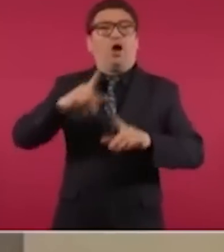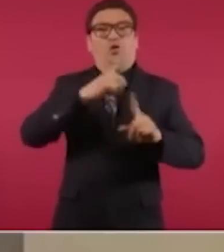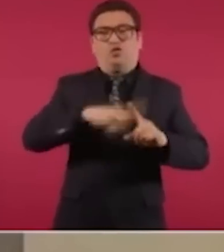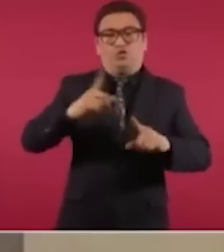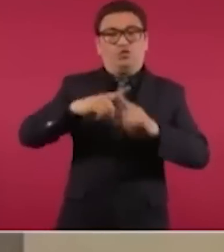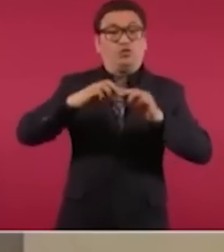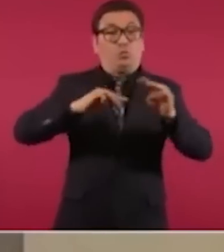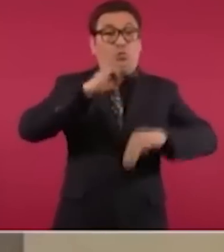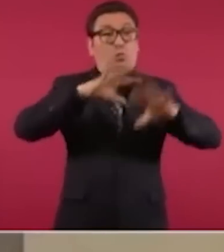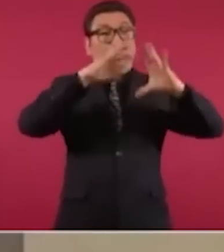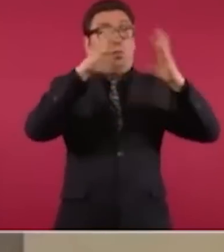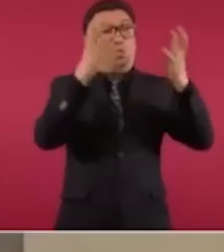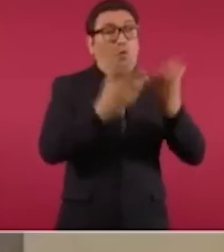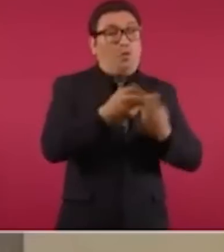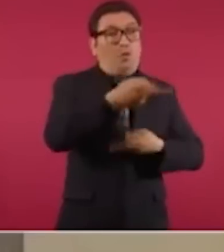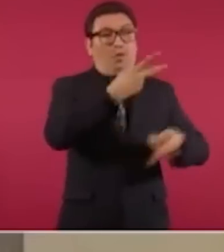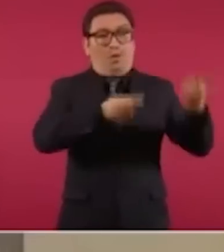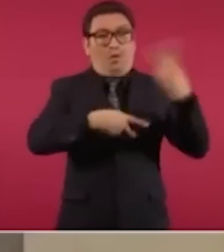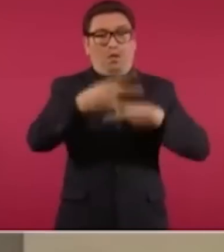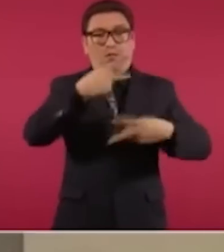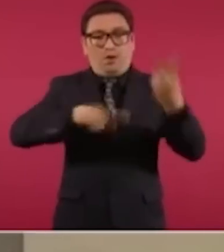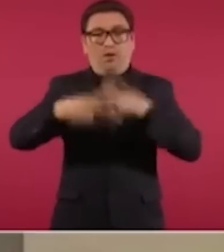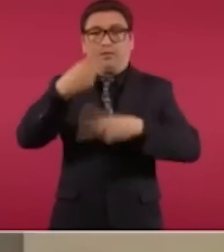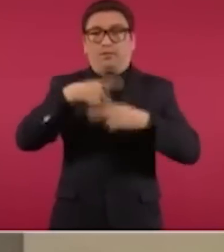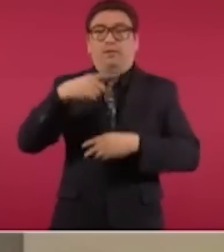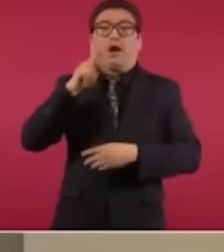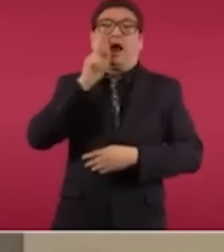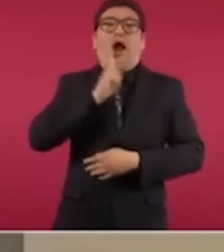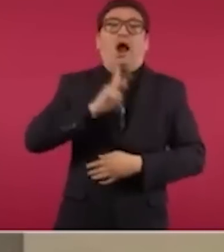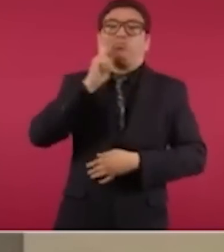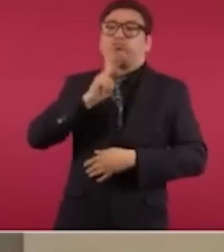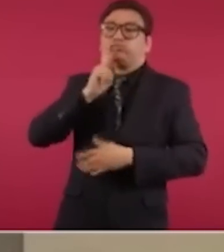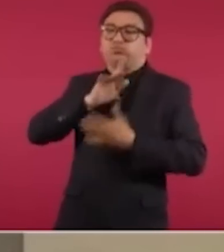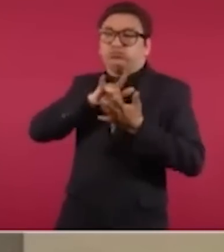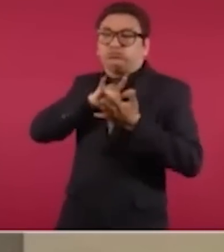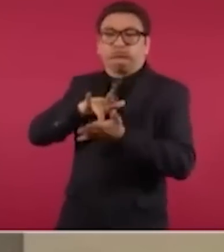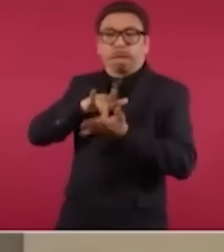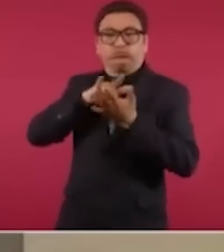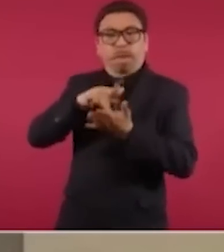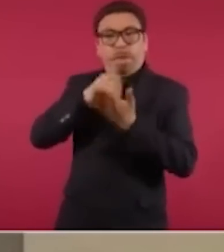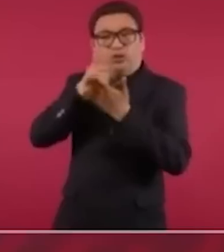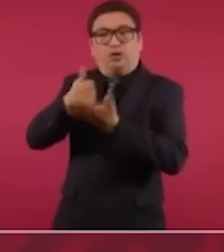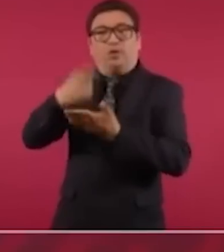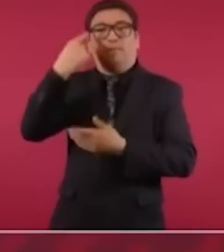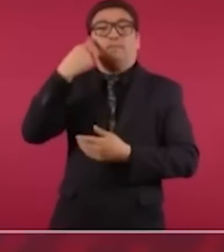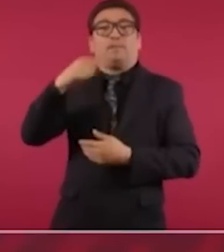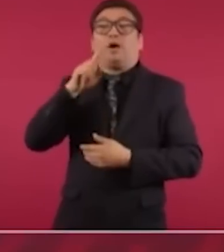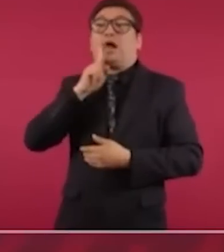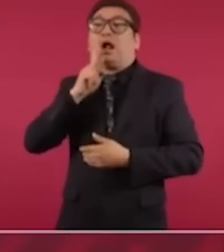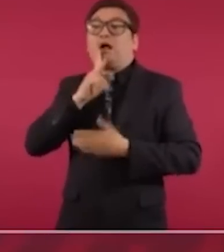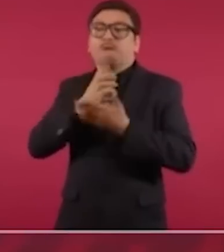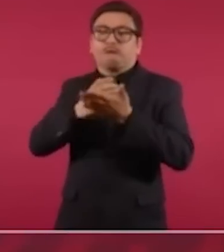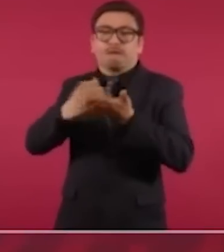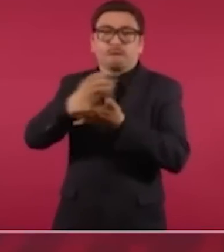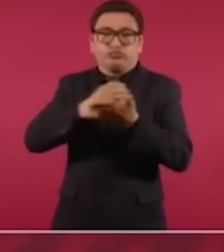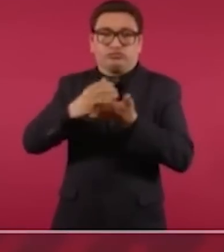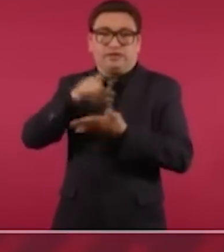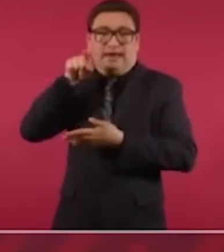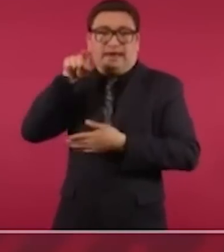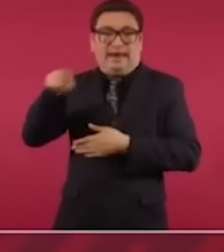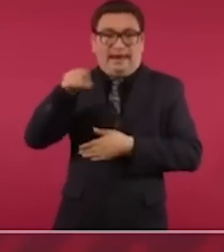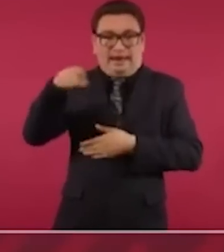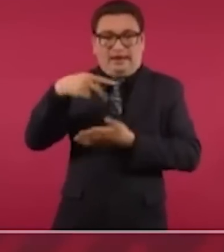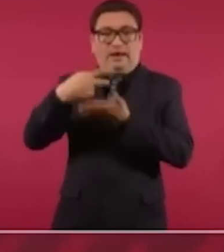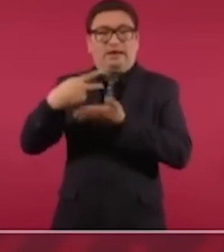globo para intentar devolver la salud alzar